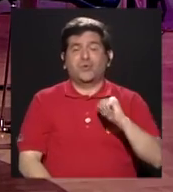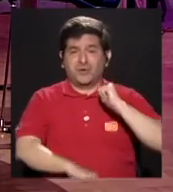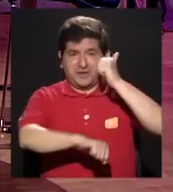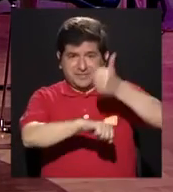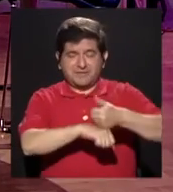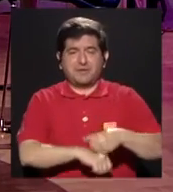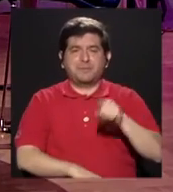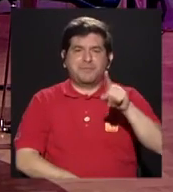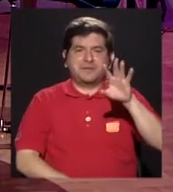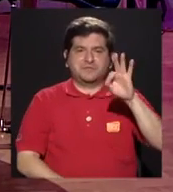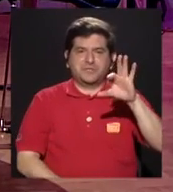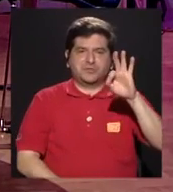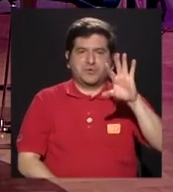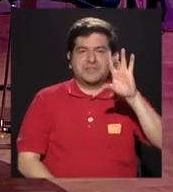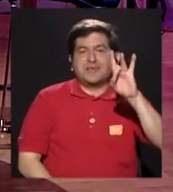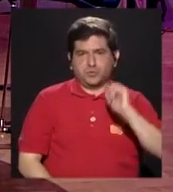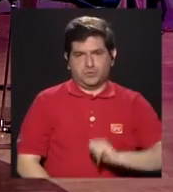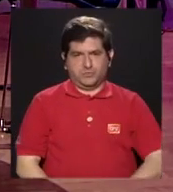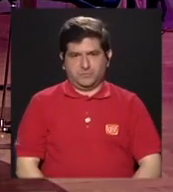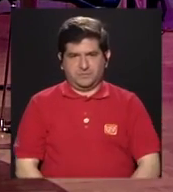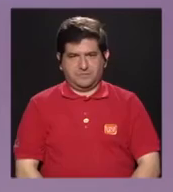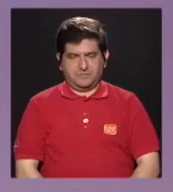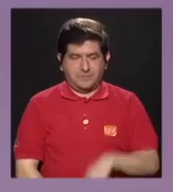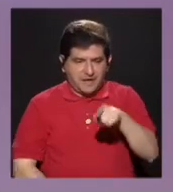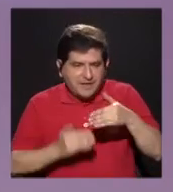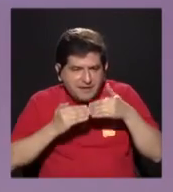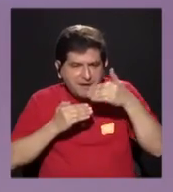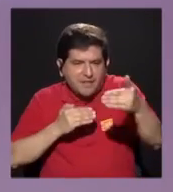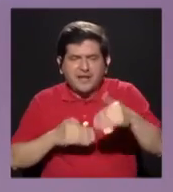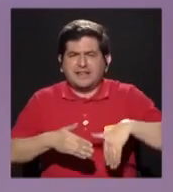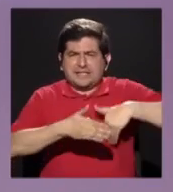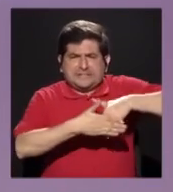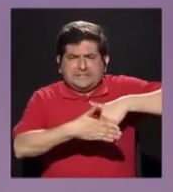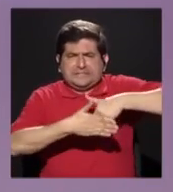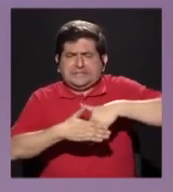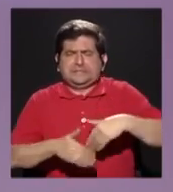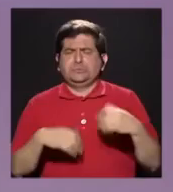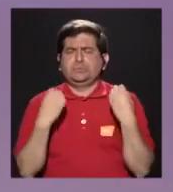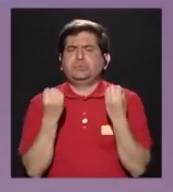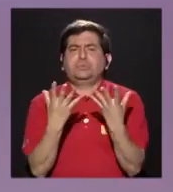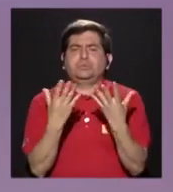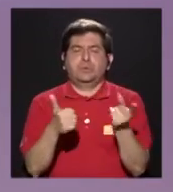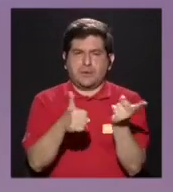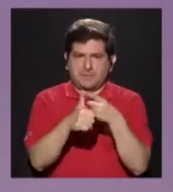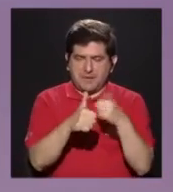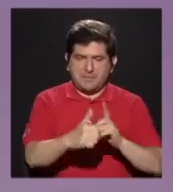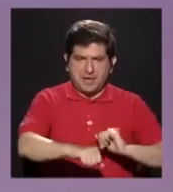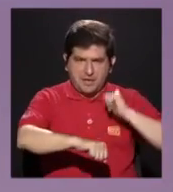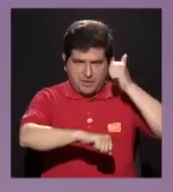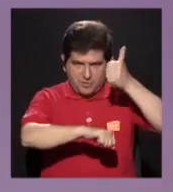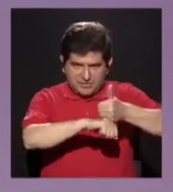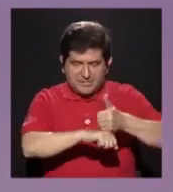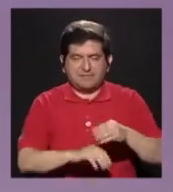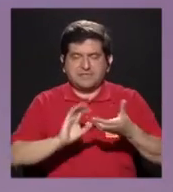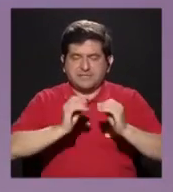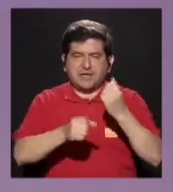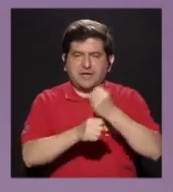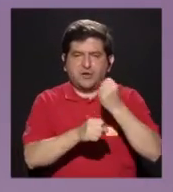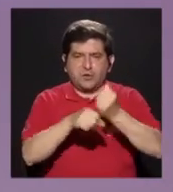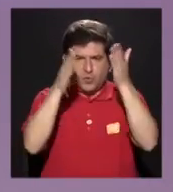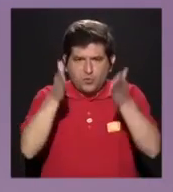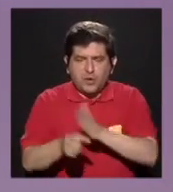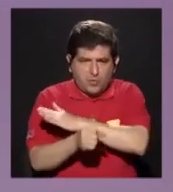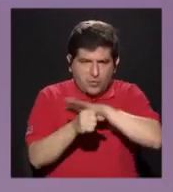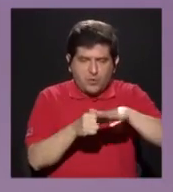como en el 98 y de ahí se ha tenido mucho obstáculo el primer obstáculo fue la creación de suficientes plazas al